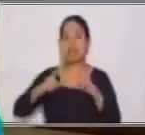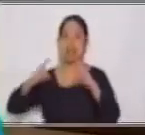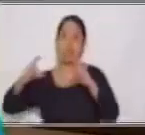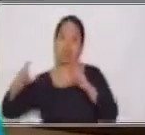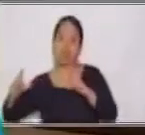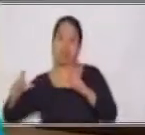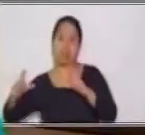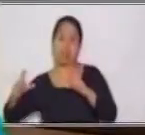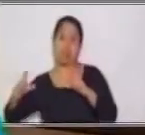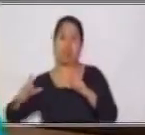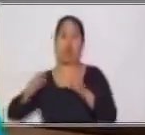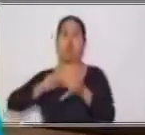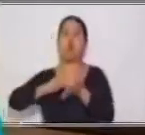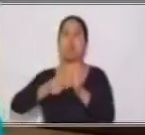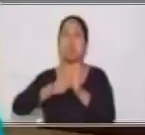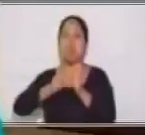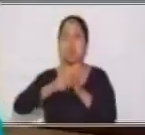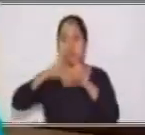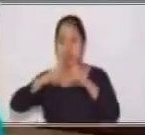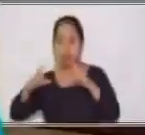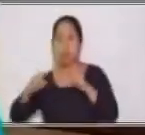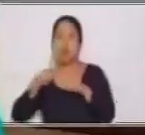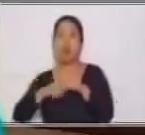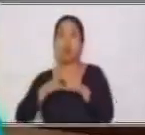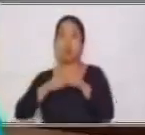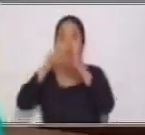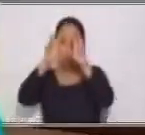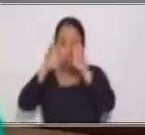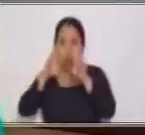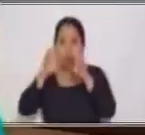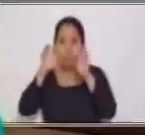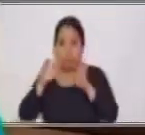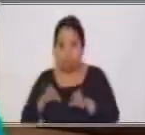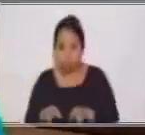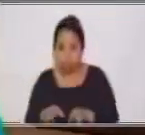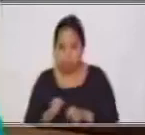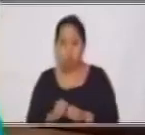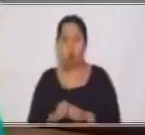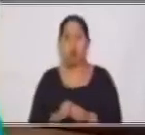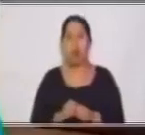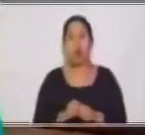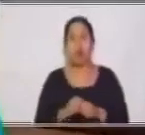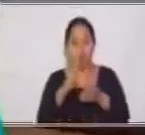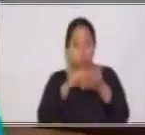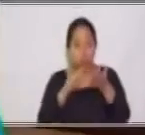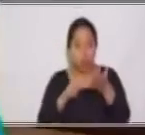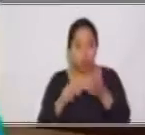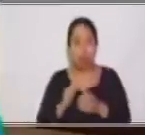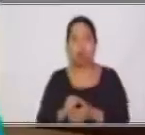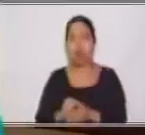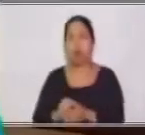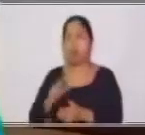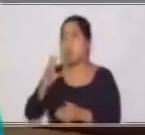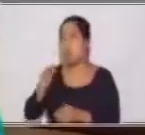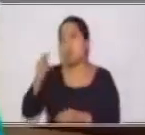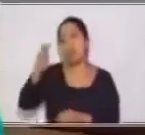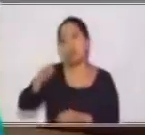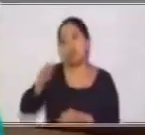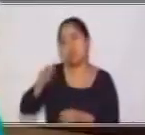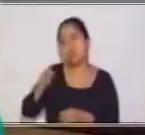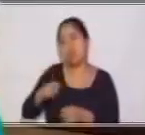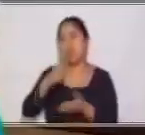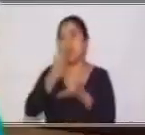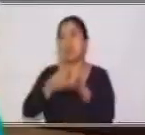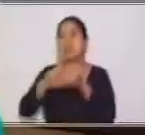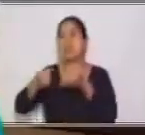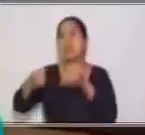que significa, para que cuando ya vuelvas a hacer uso de la sigla o el acrónimo ya no haya necesidad de volver a escribir a